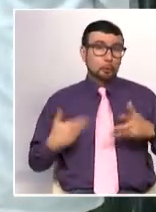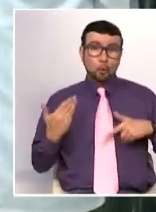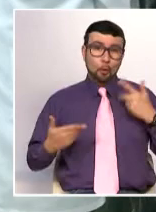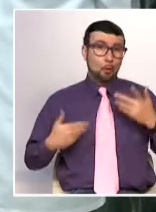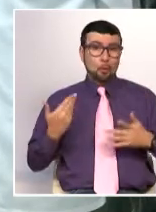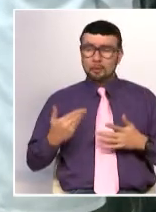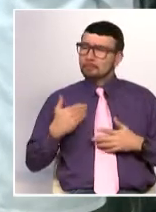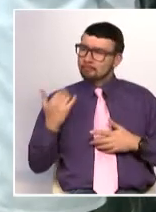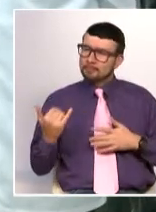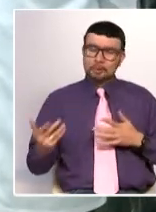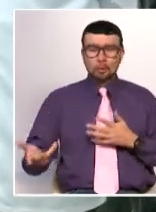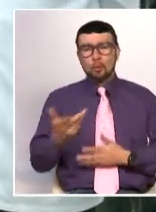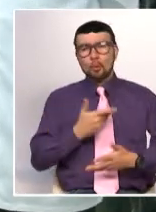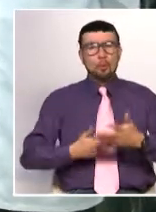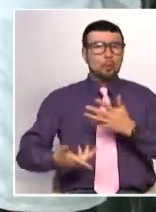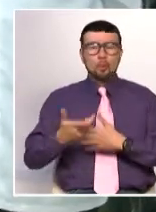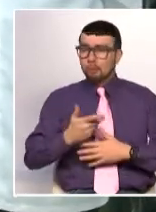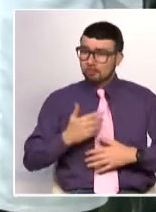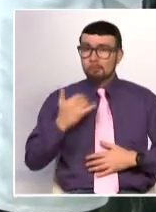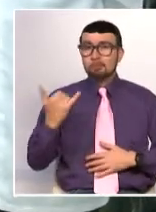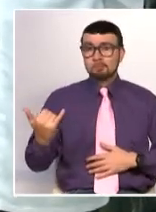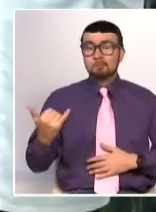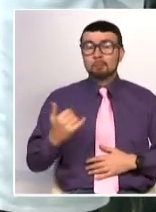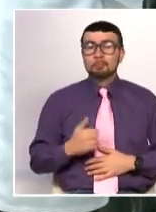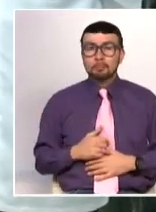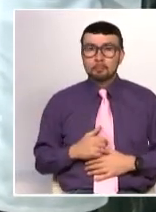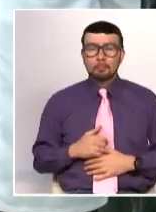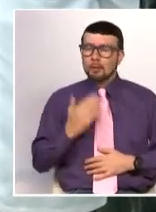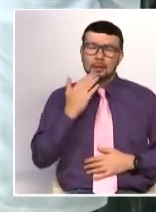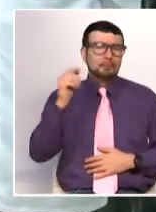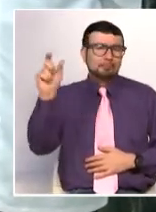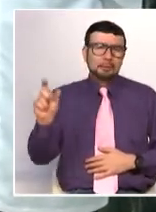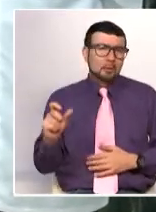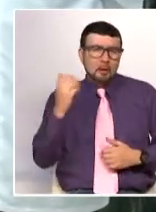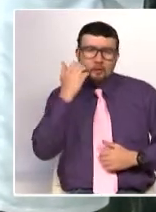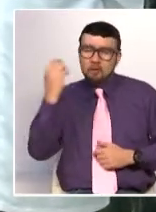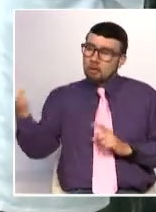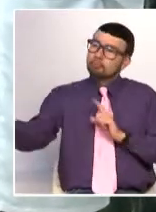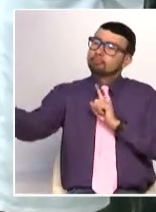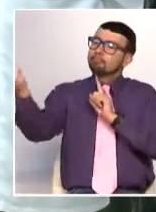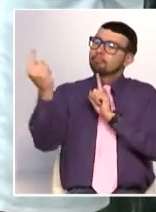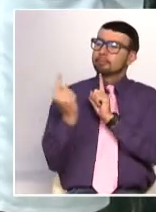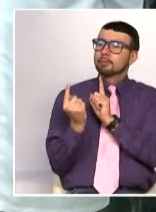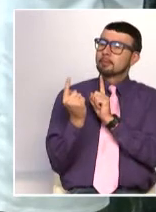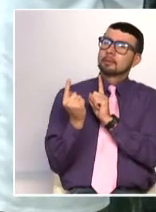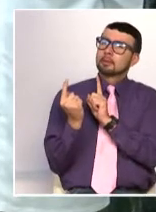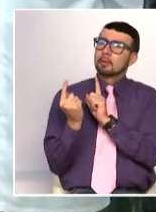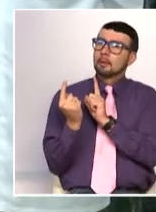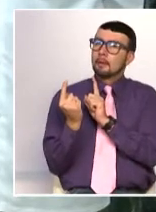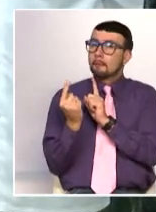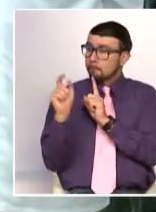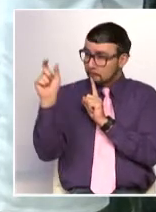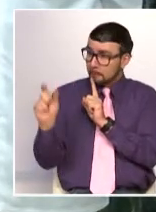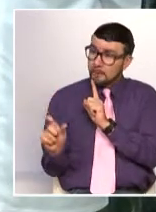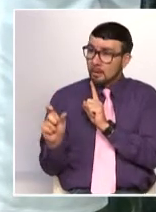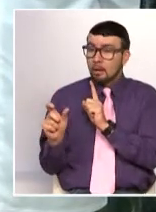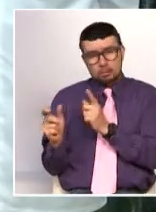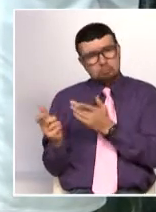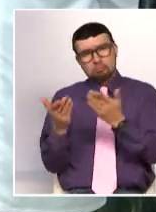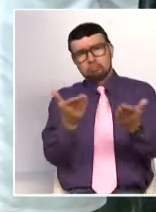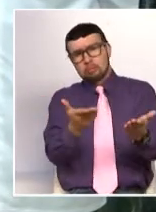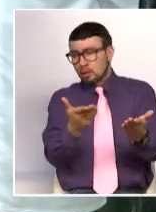compartir esta parte el paciente llega y ya hemos insistido muy reacio a pasar durante una consulta